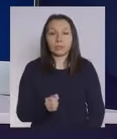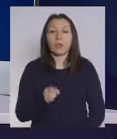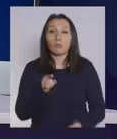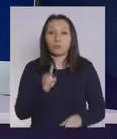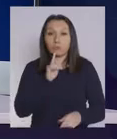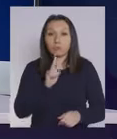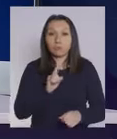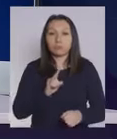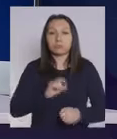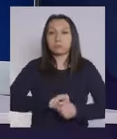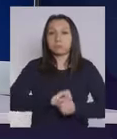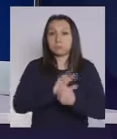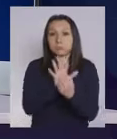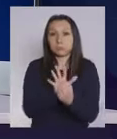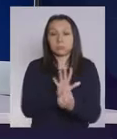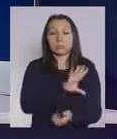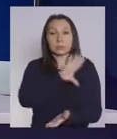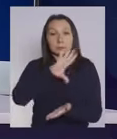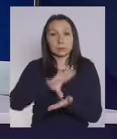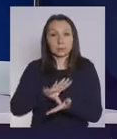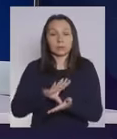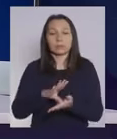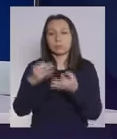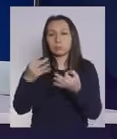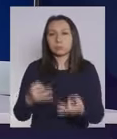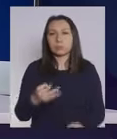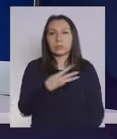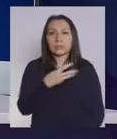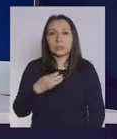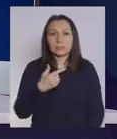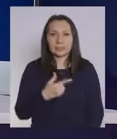diagnosticadas con coronavirus en el país alcanza la cifra de